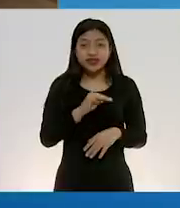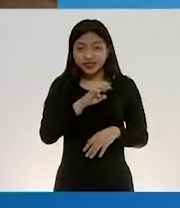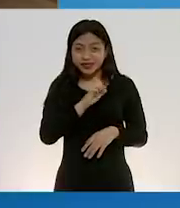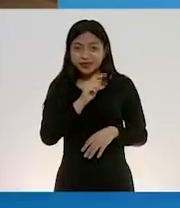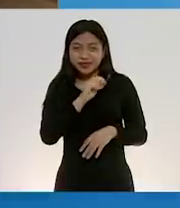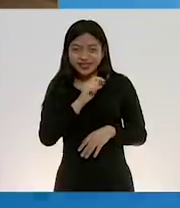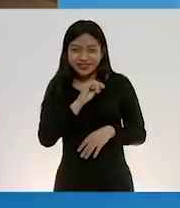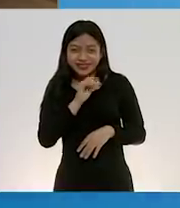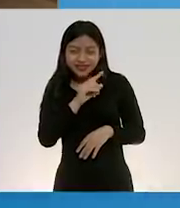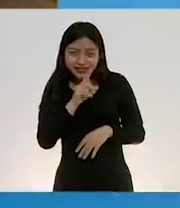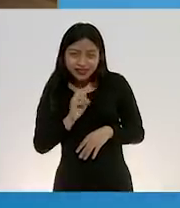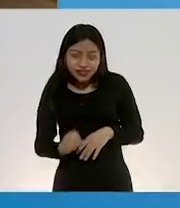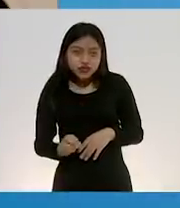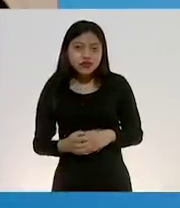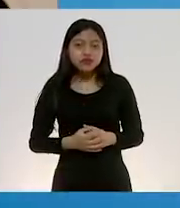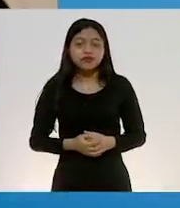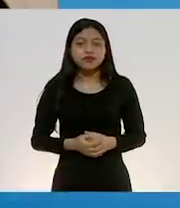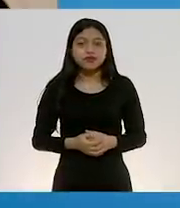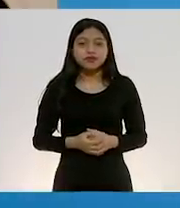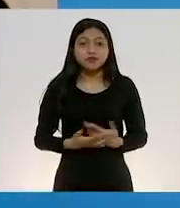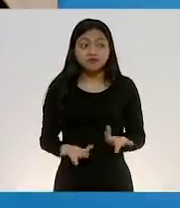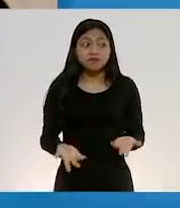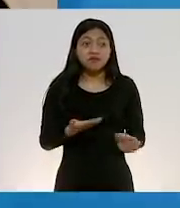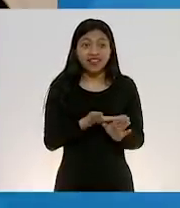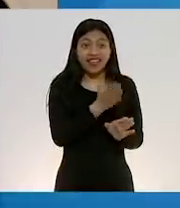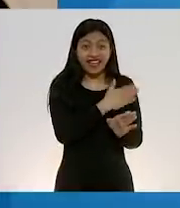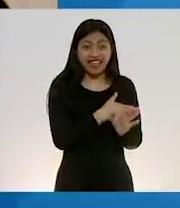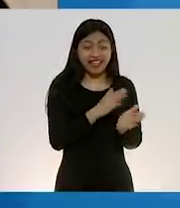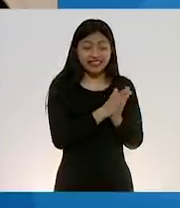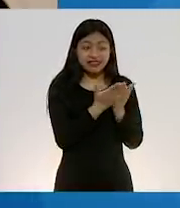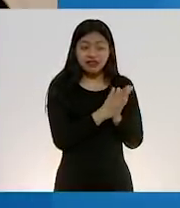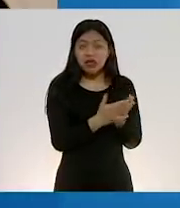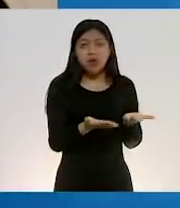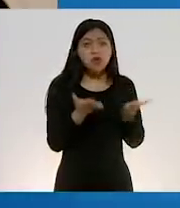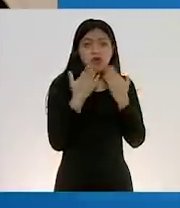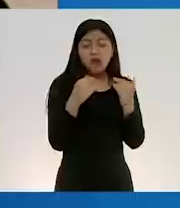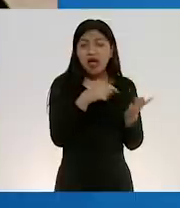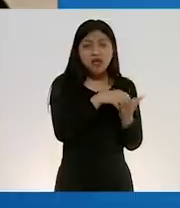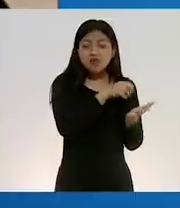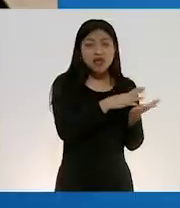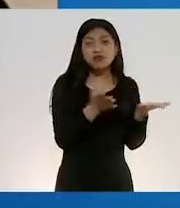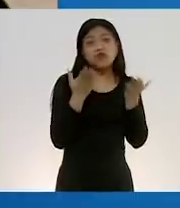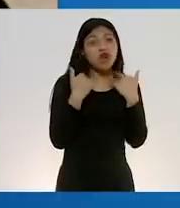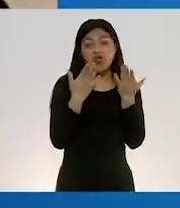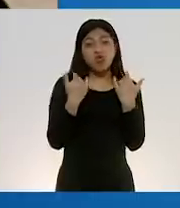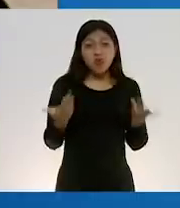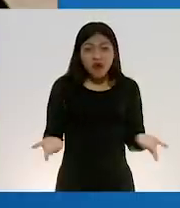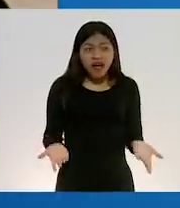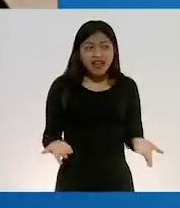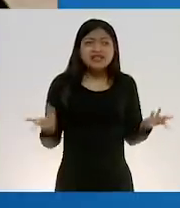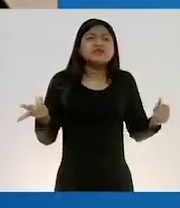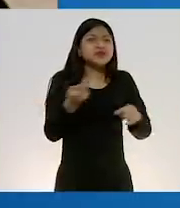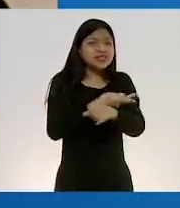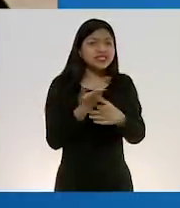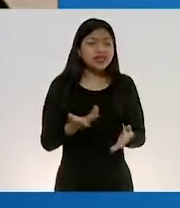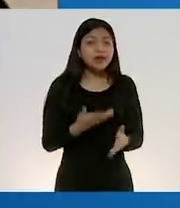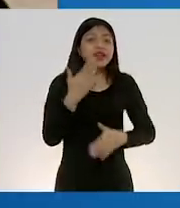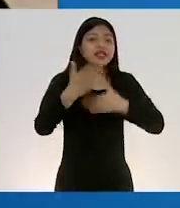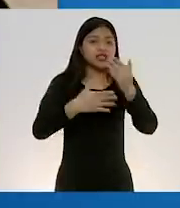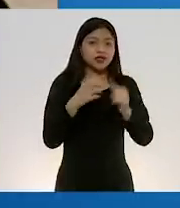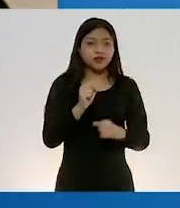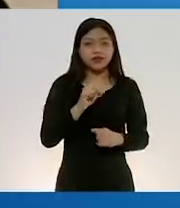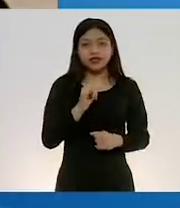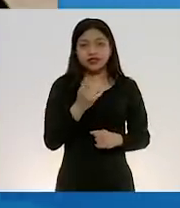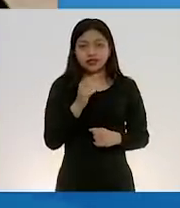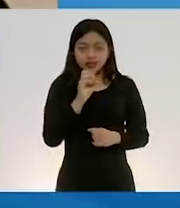estás diciendo, los mestizos no aparecen en las fuentes, no son registrados como tales, sino hasta el siglo